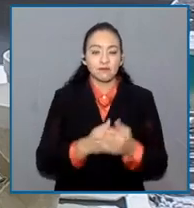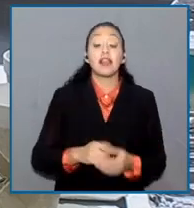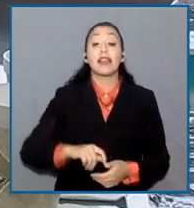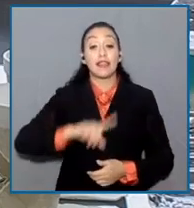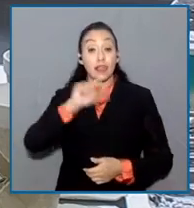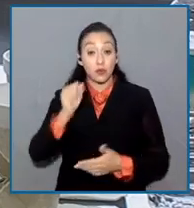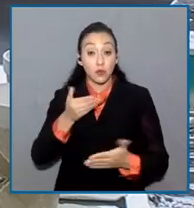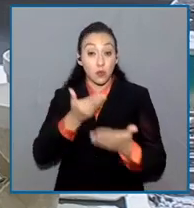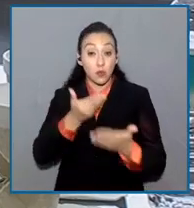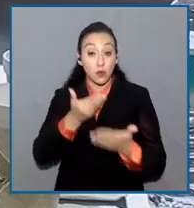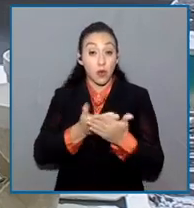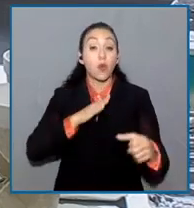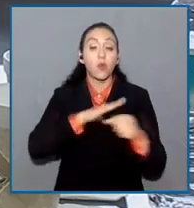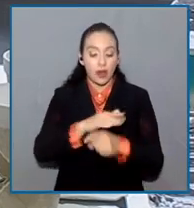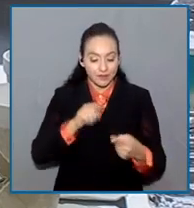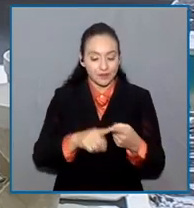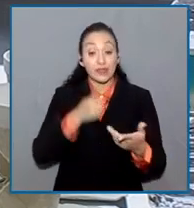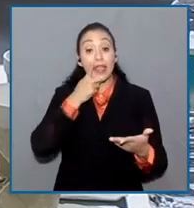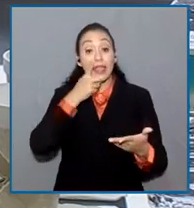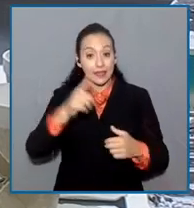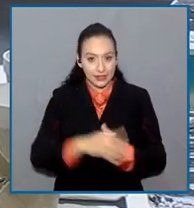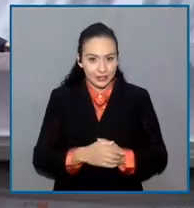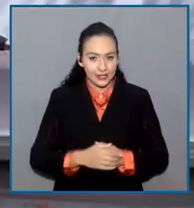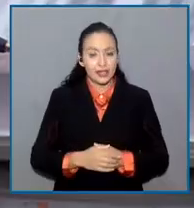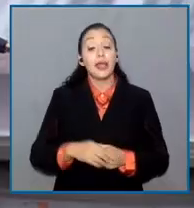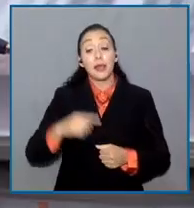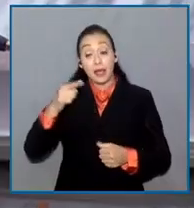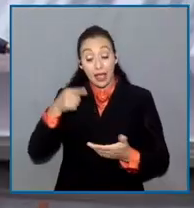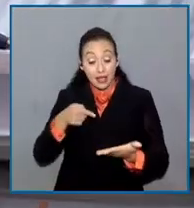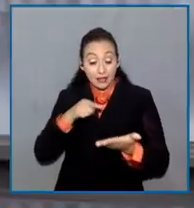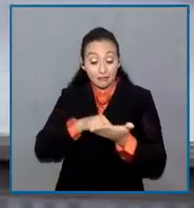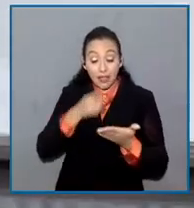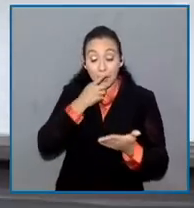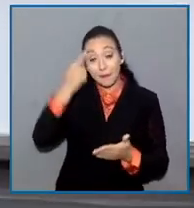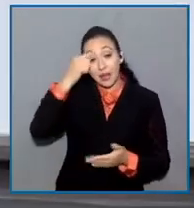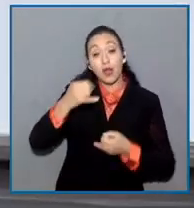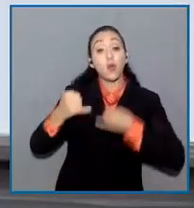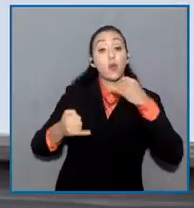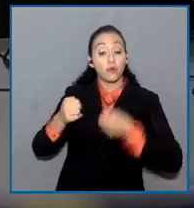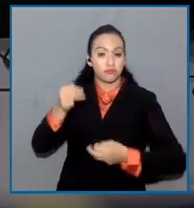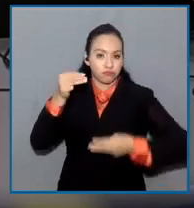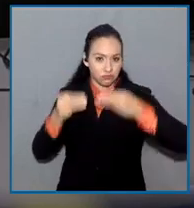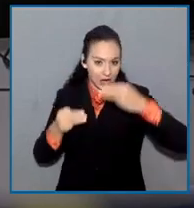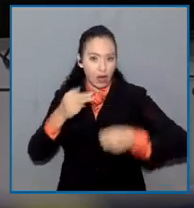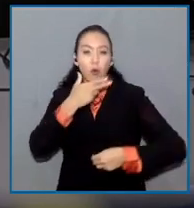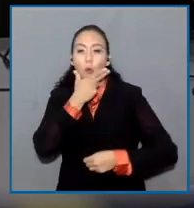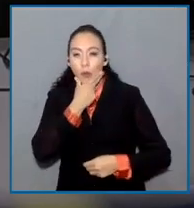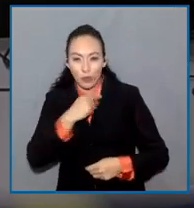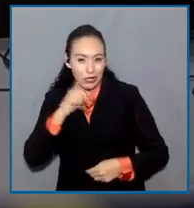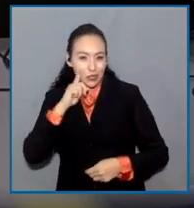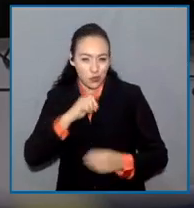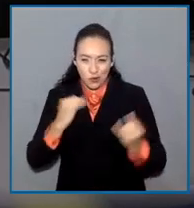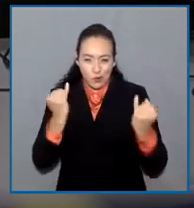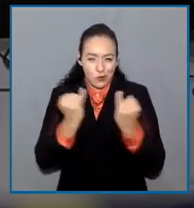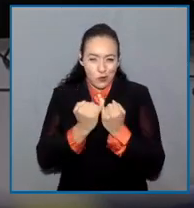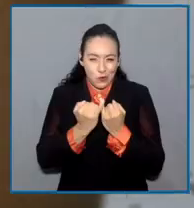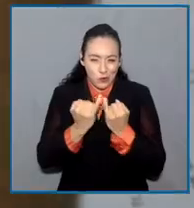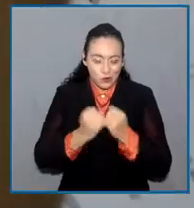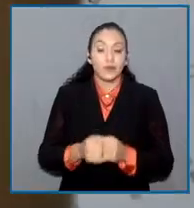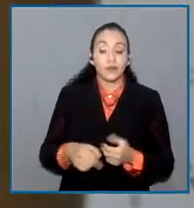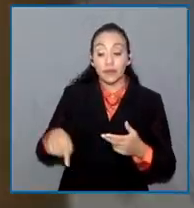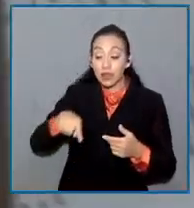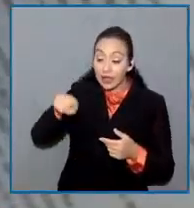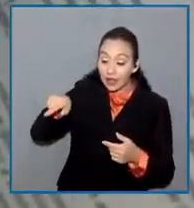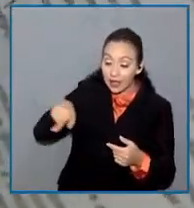el régimen transitorio para juezas y jueces de distrito y magistradas y magistrados de circuito implica una remoción